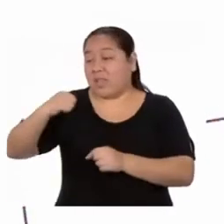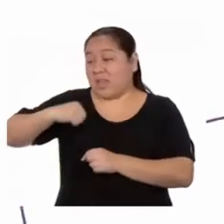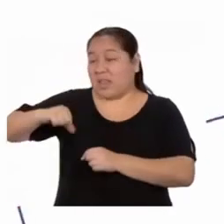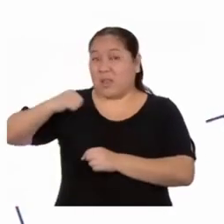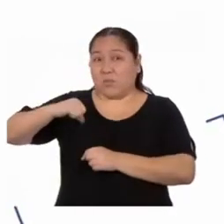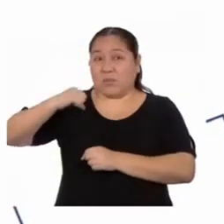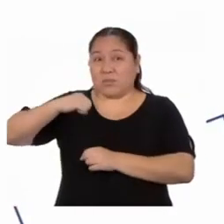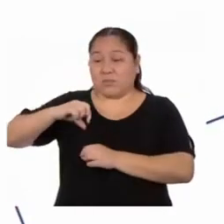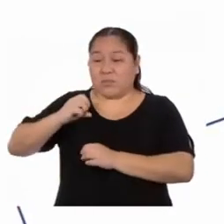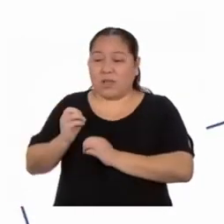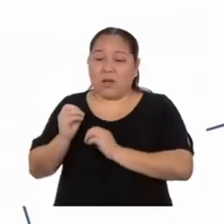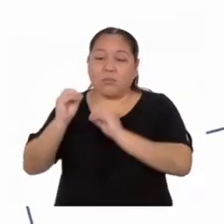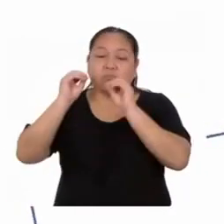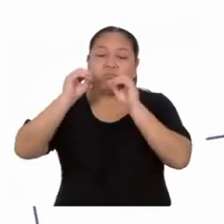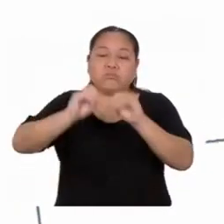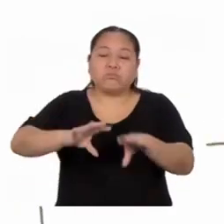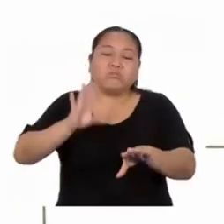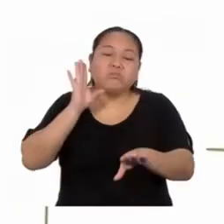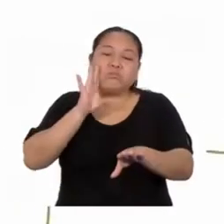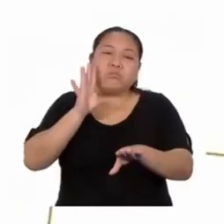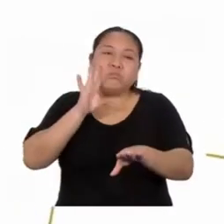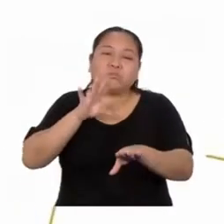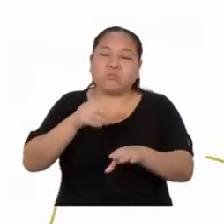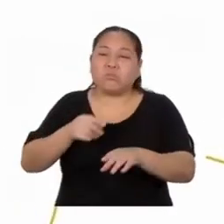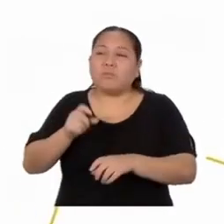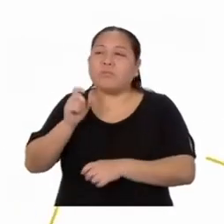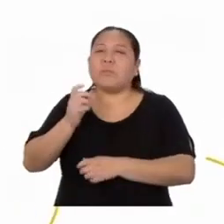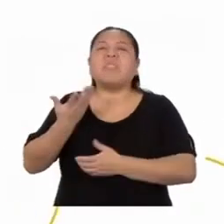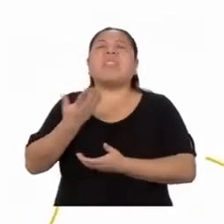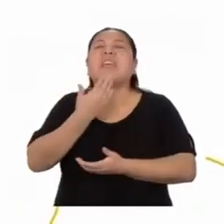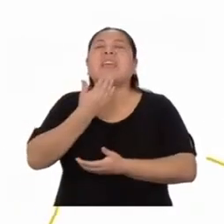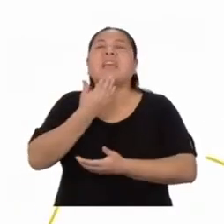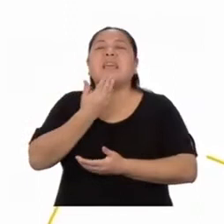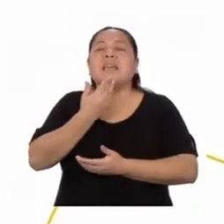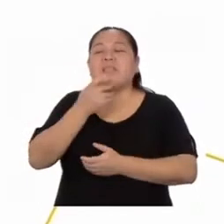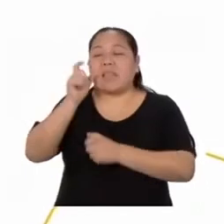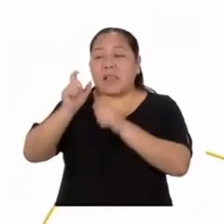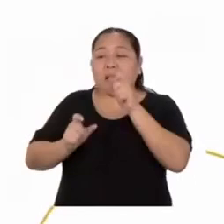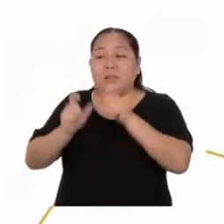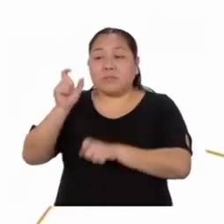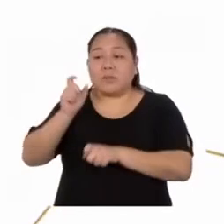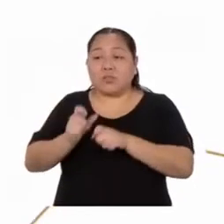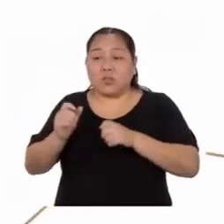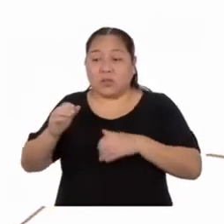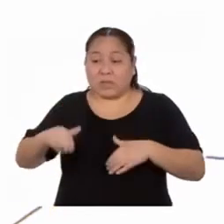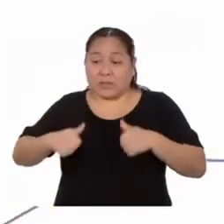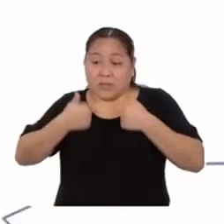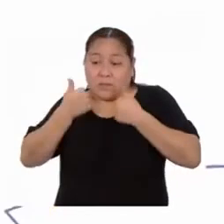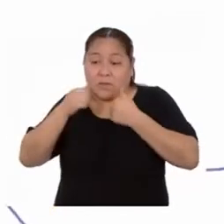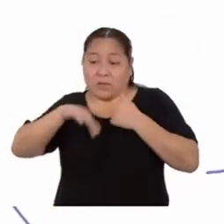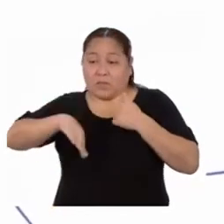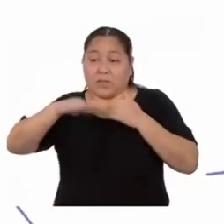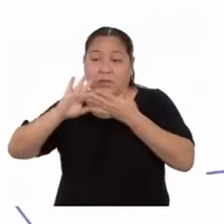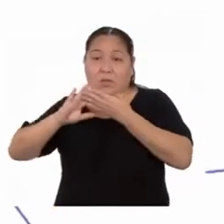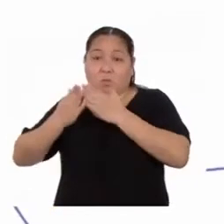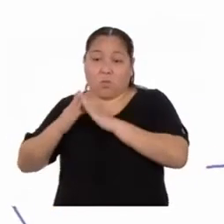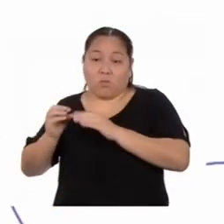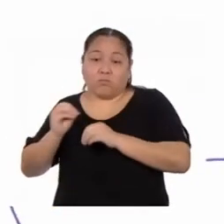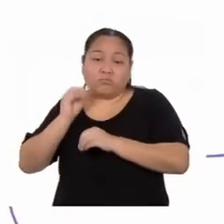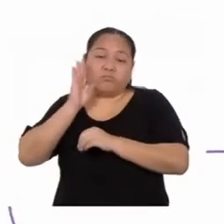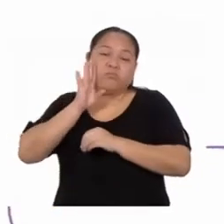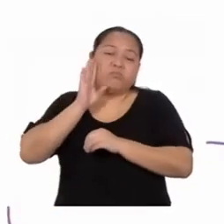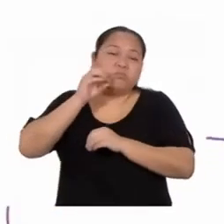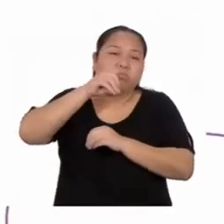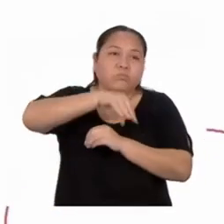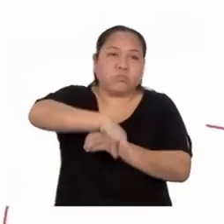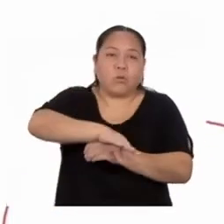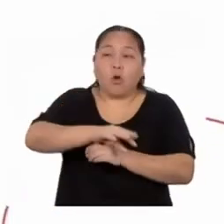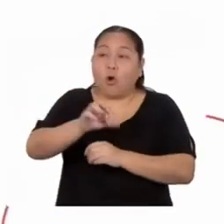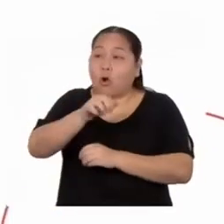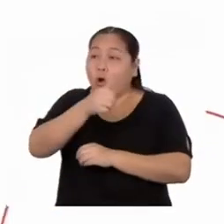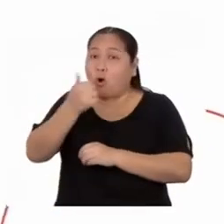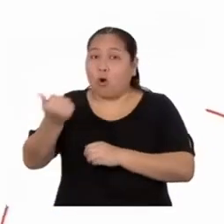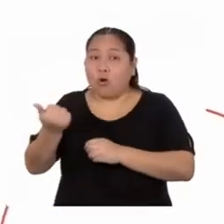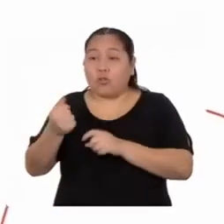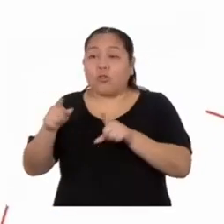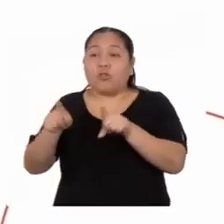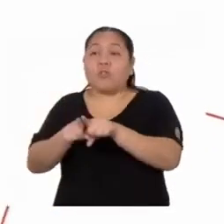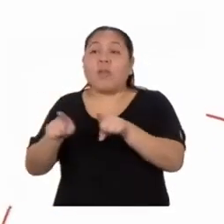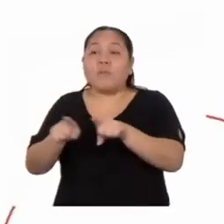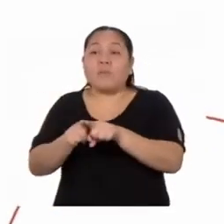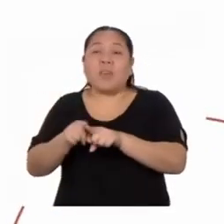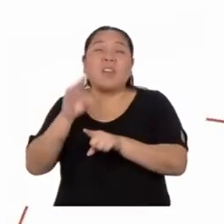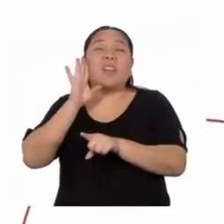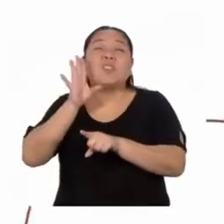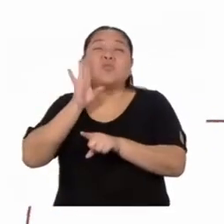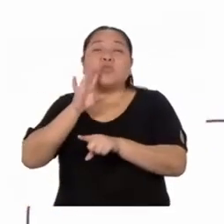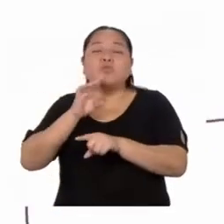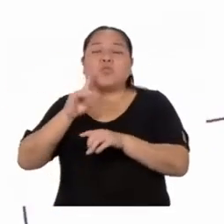propias de la influencia de las actividades humanas en las ciudades. Otra fuente importante está relacionada con las